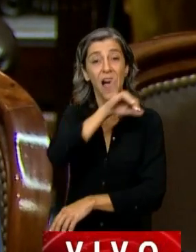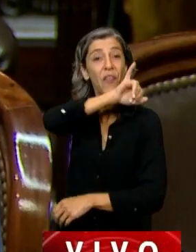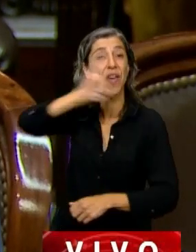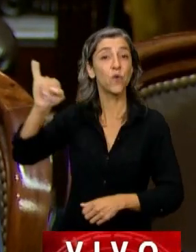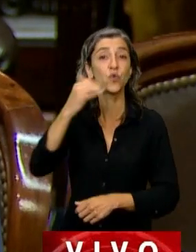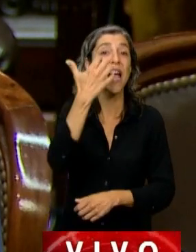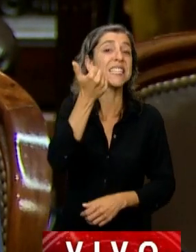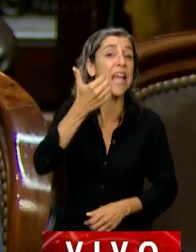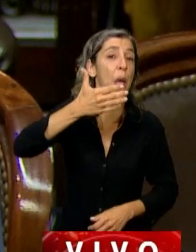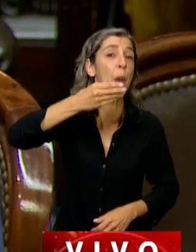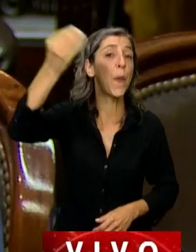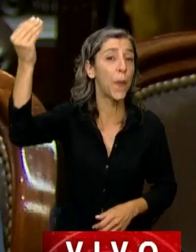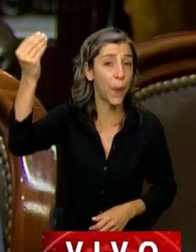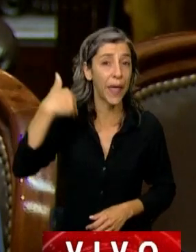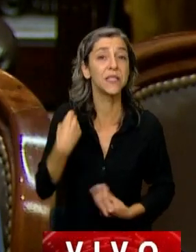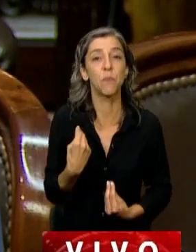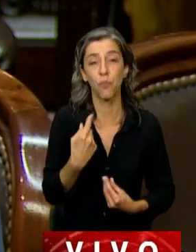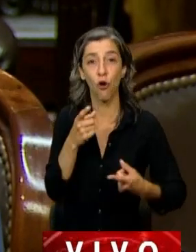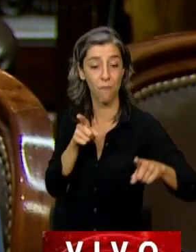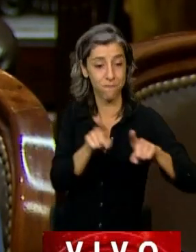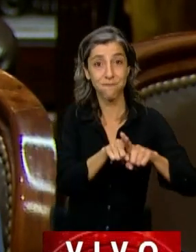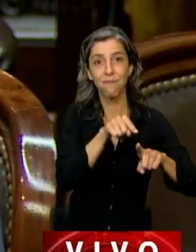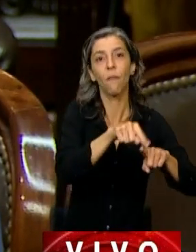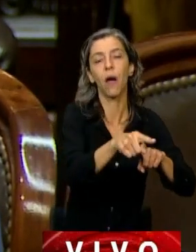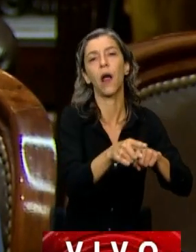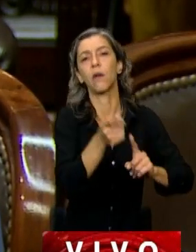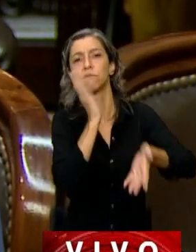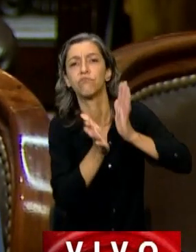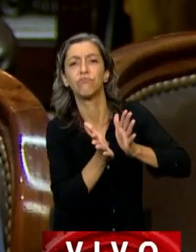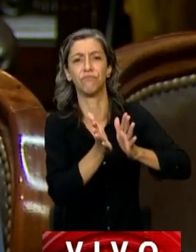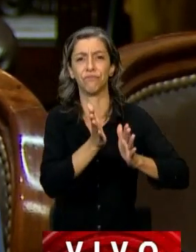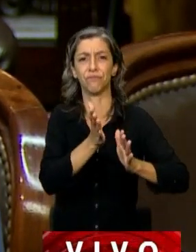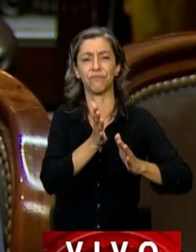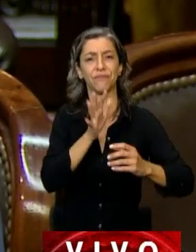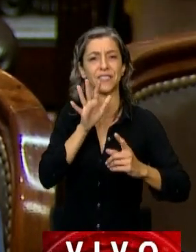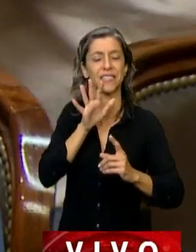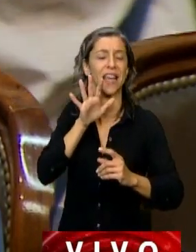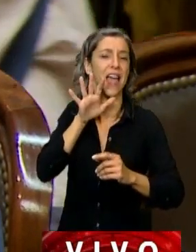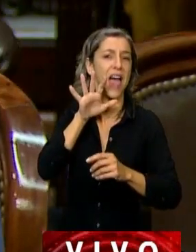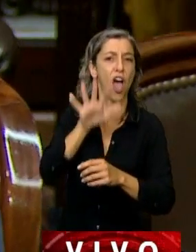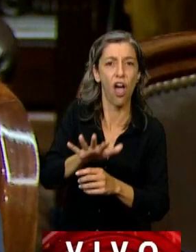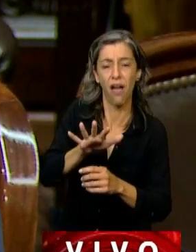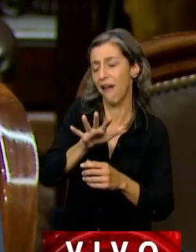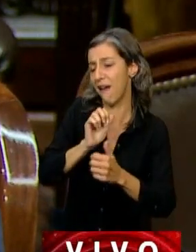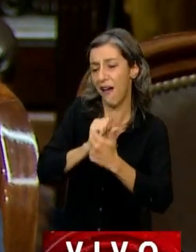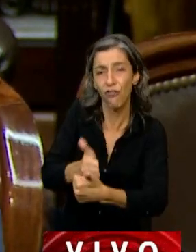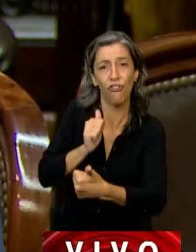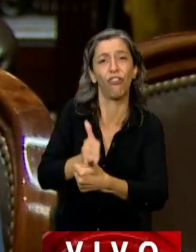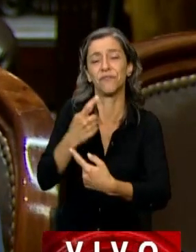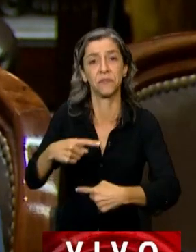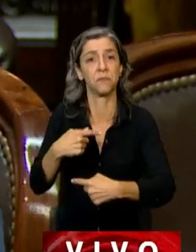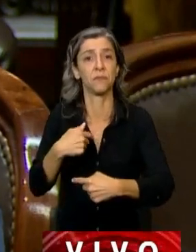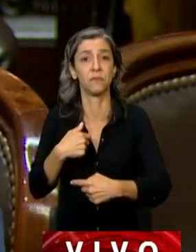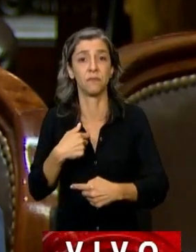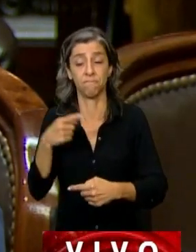expareja por acosos y maltrato. La justicia archivó la causa 6 veces y las